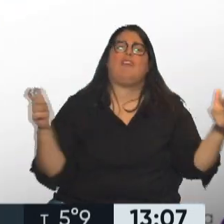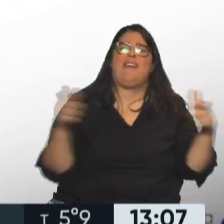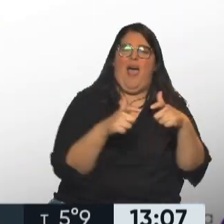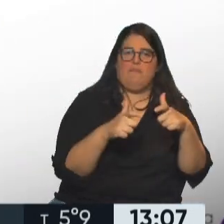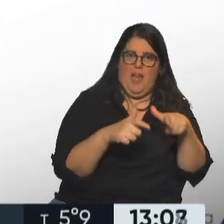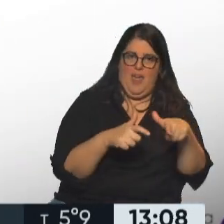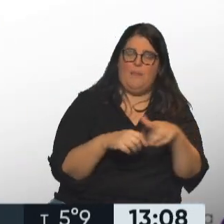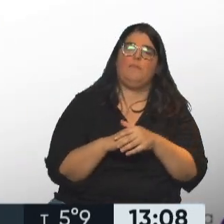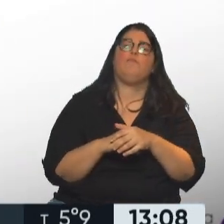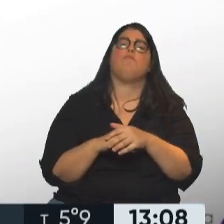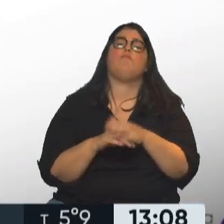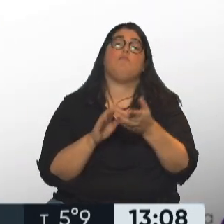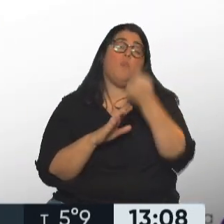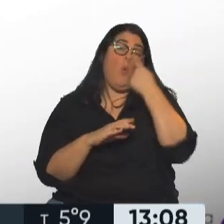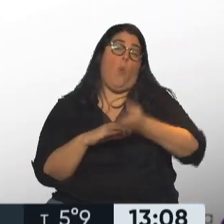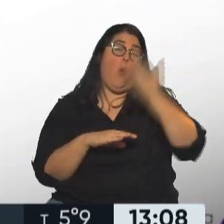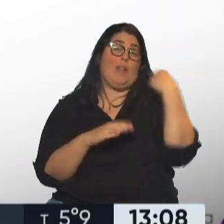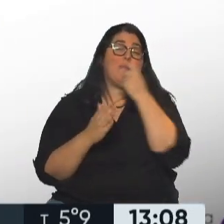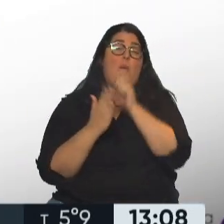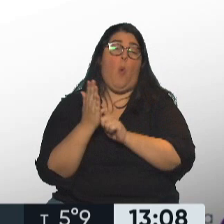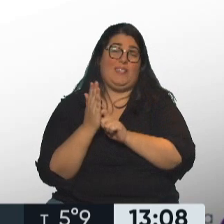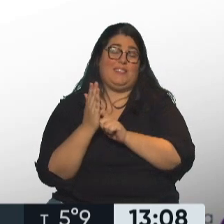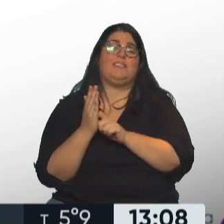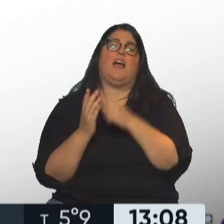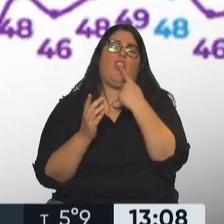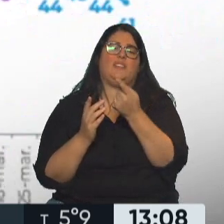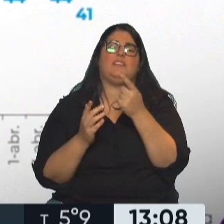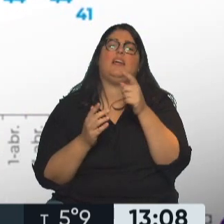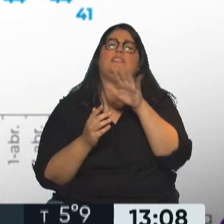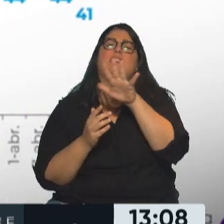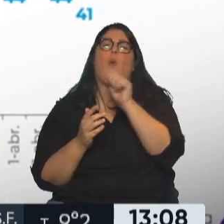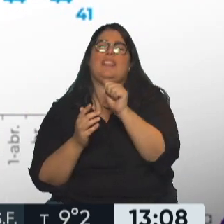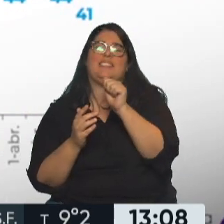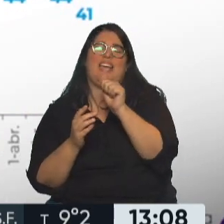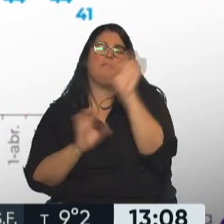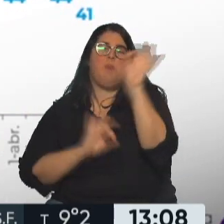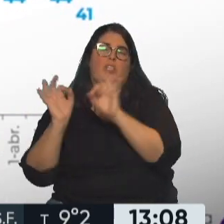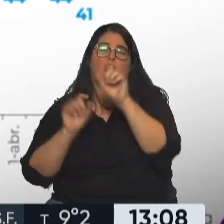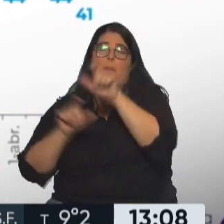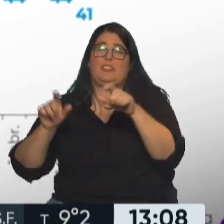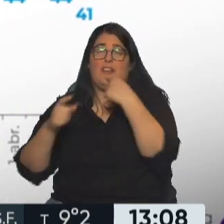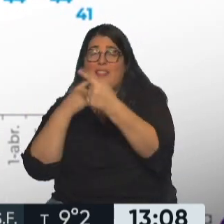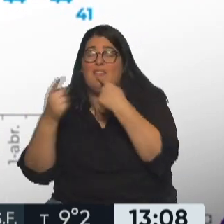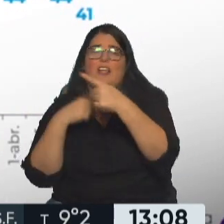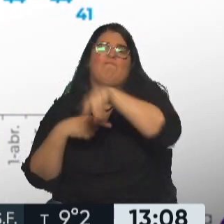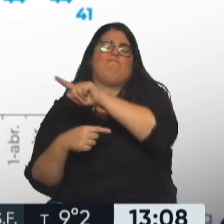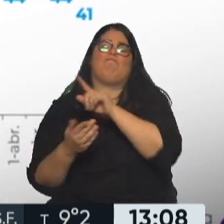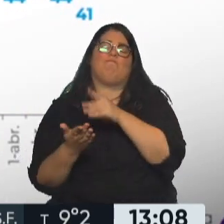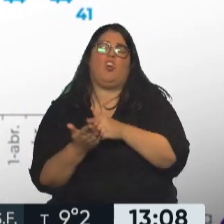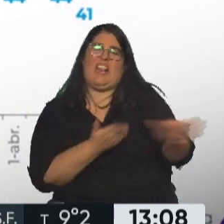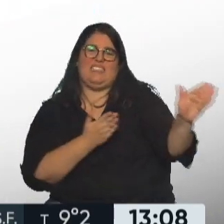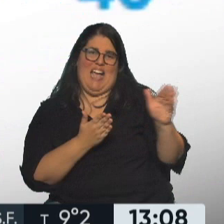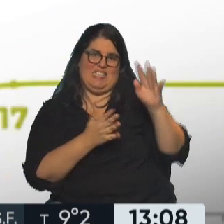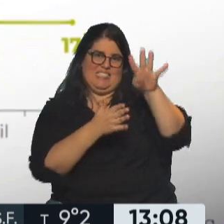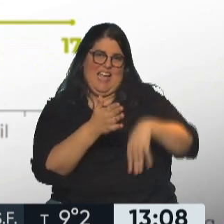Según la última encuesta de Cadem Plaza Pública, el 53% de las y los entrevistados rechaza la nueva Carta Magna, mientras